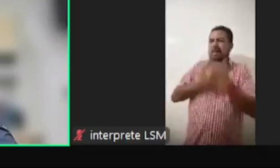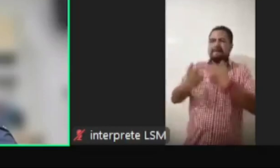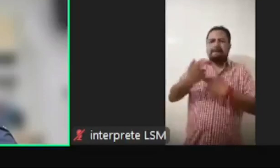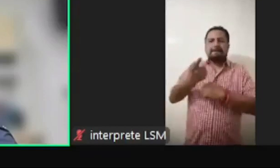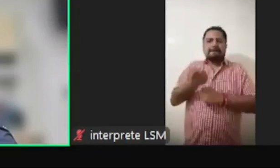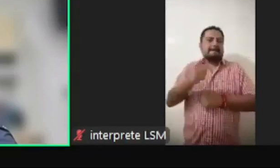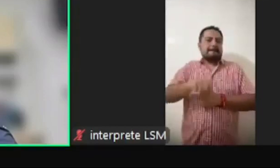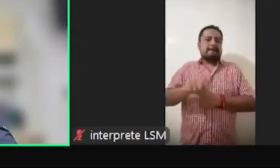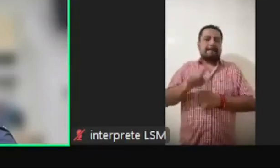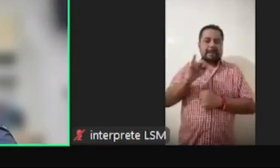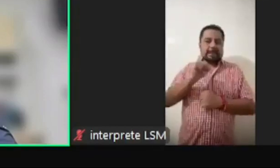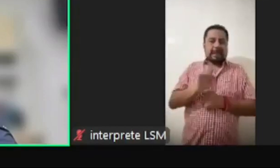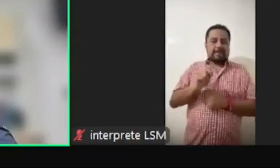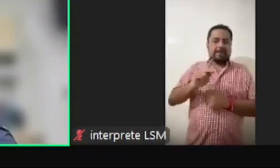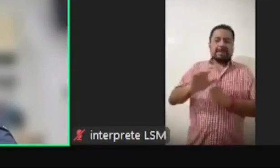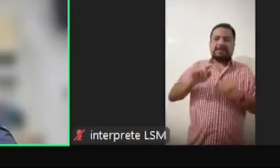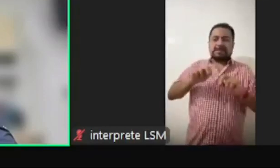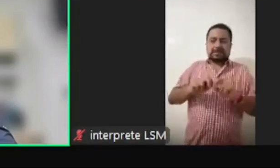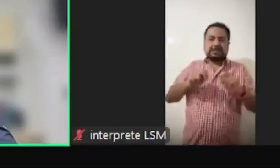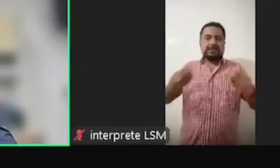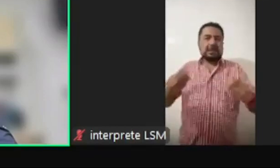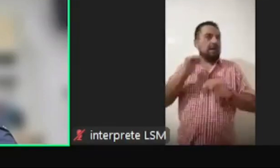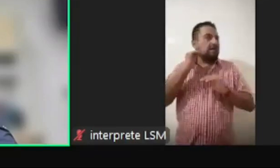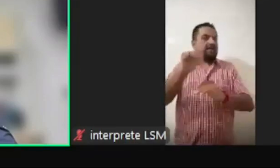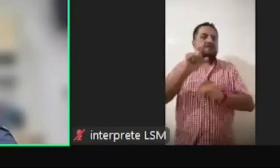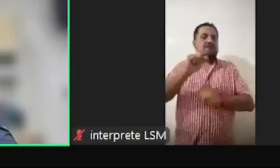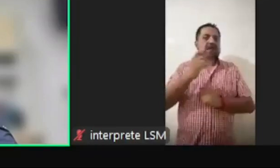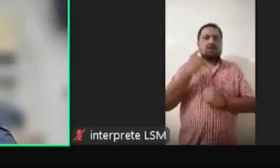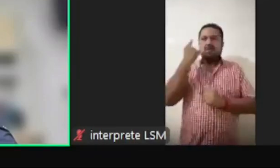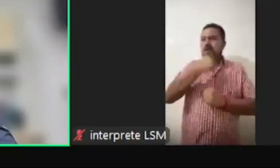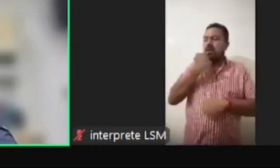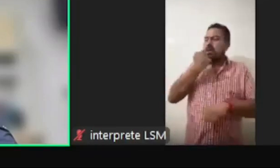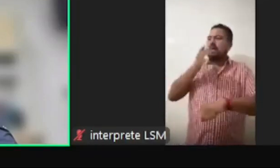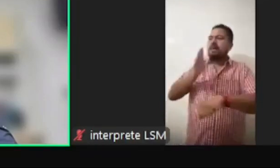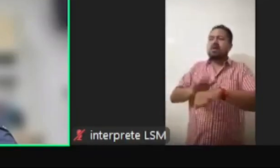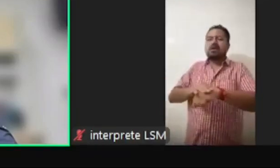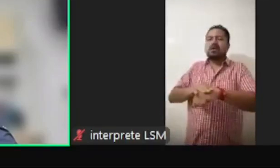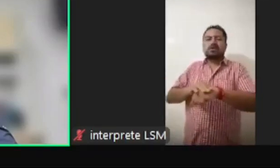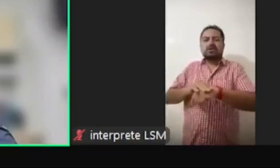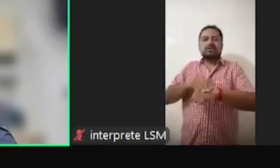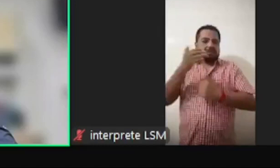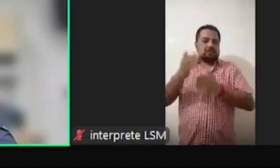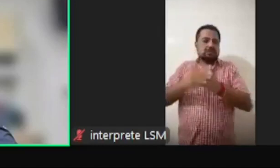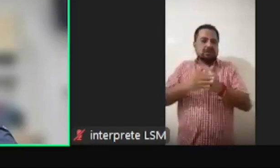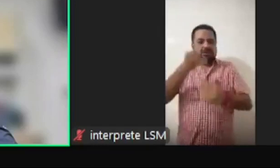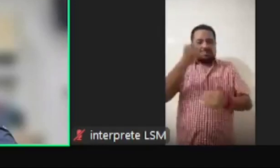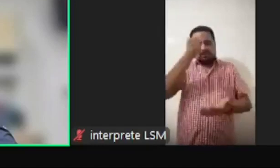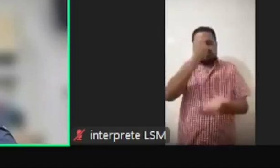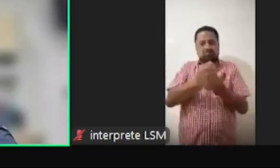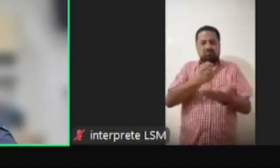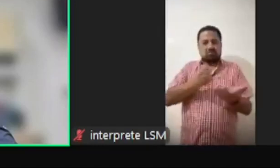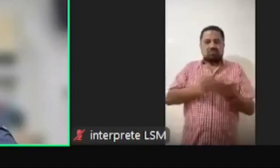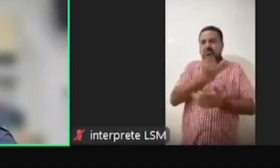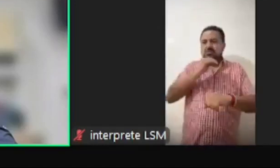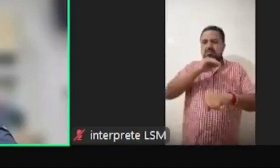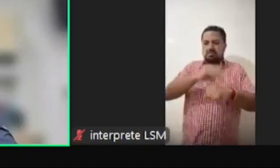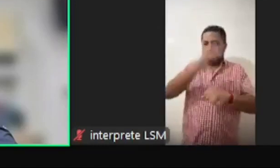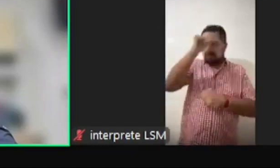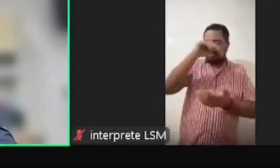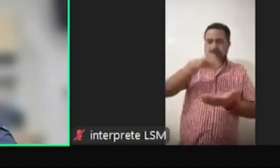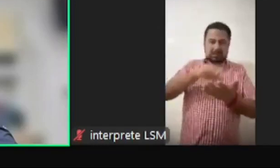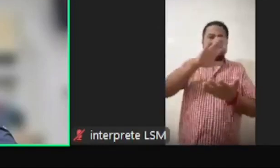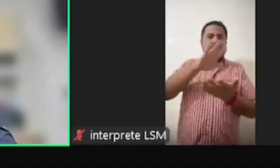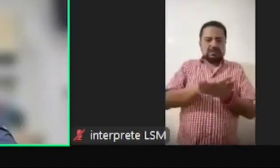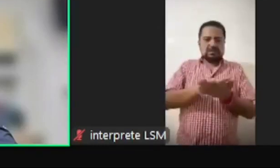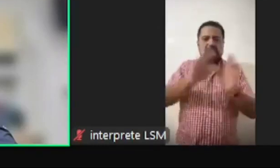Consejo General para que en un plazo de 24 horas siguientes a la notificación de esta sentencia establezca en el acuerdo 102 controvertido de forma clara